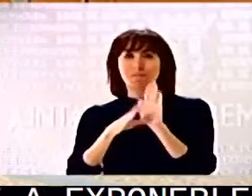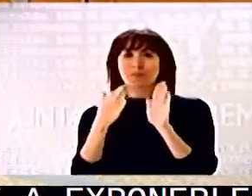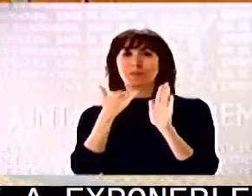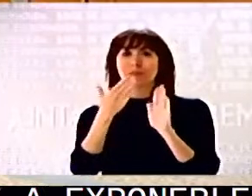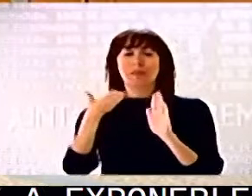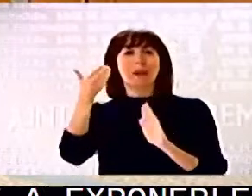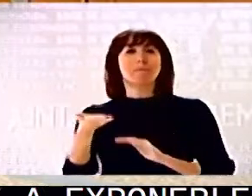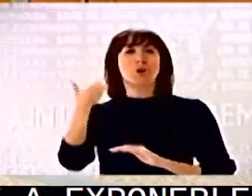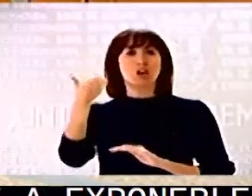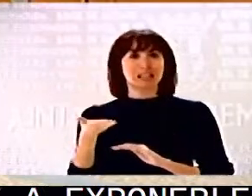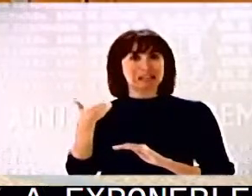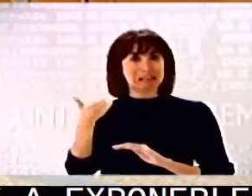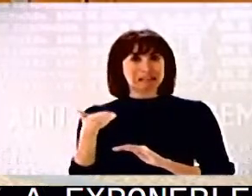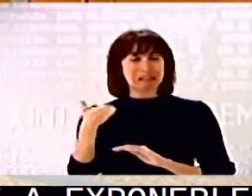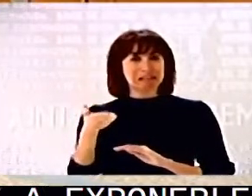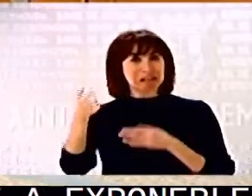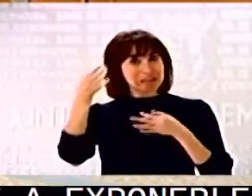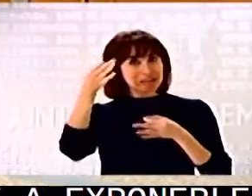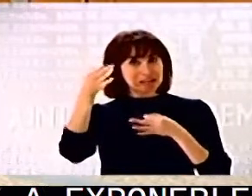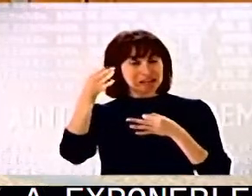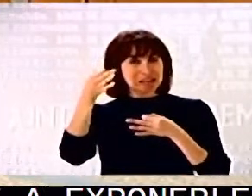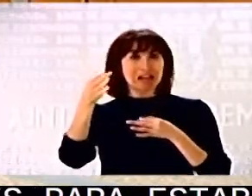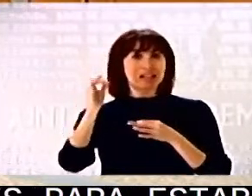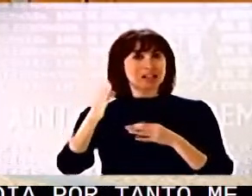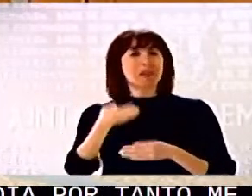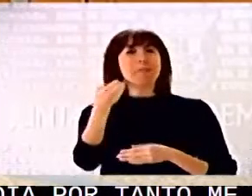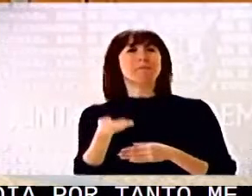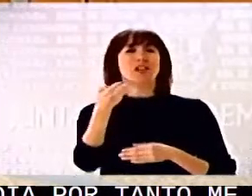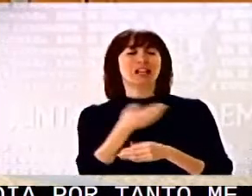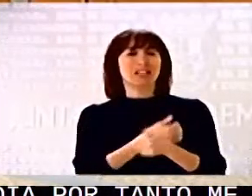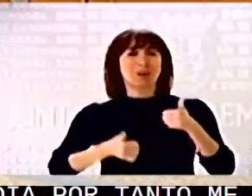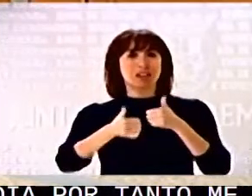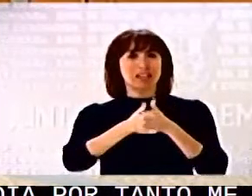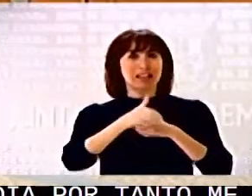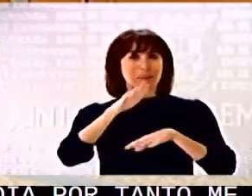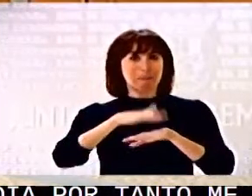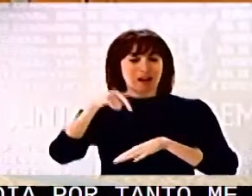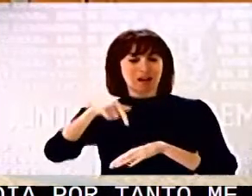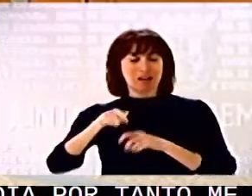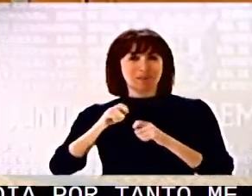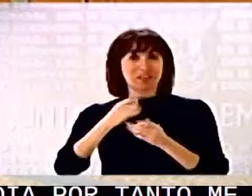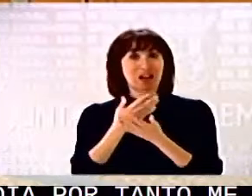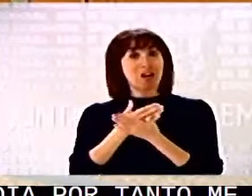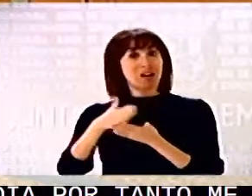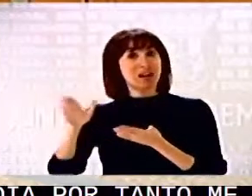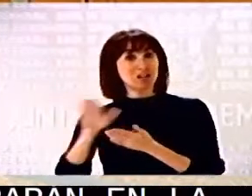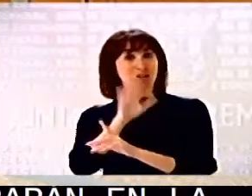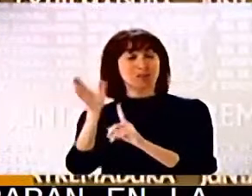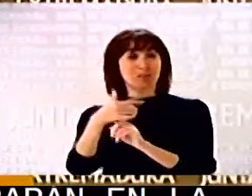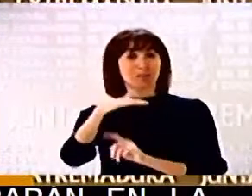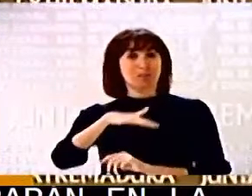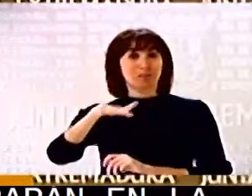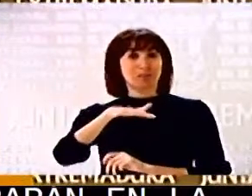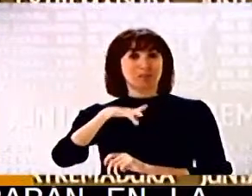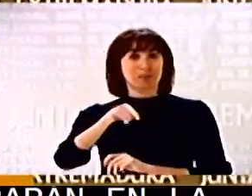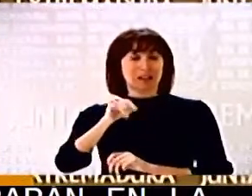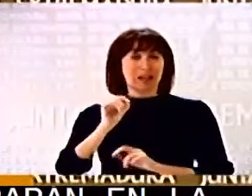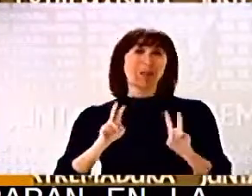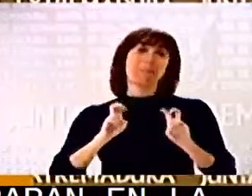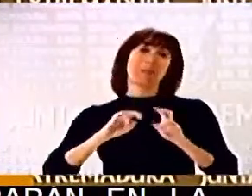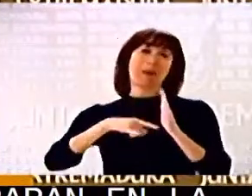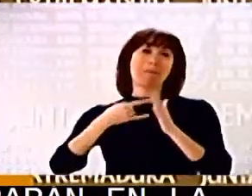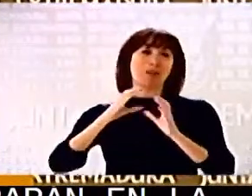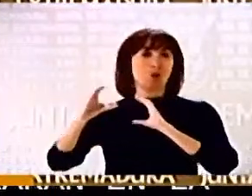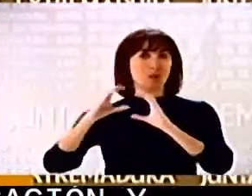más importantes y más reseñables para esta rueda de prensa, y el resto lo encontrarán en la reseña que prepara el Gabinete de Comunicación